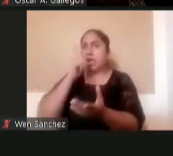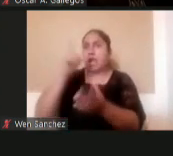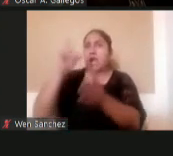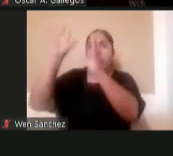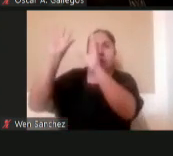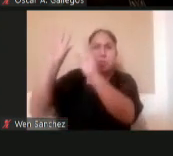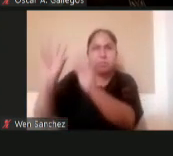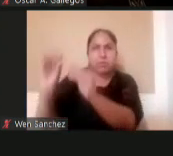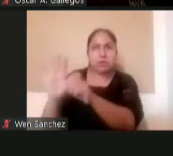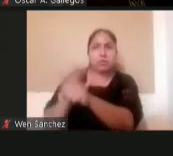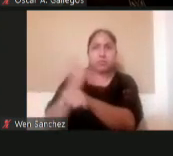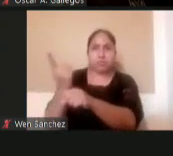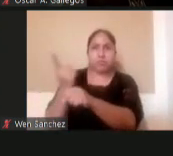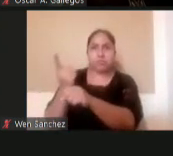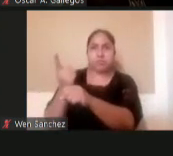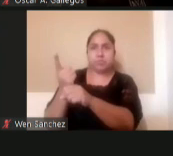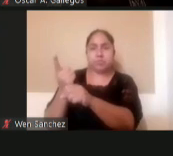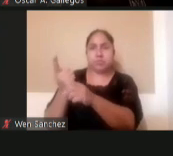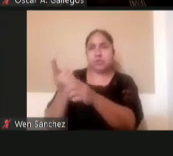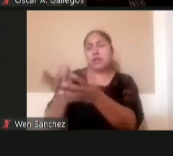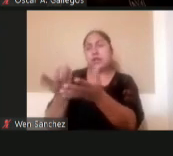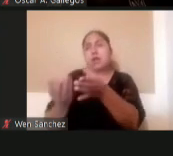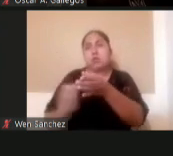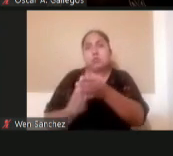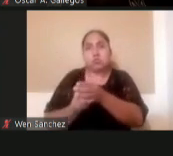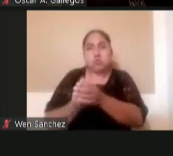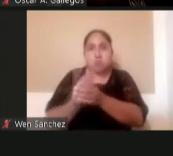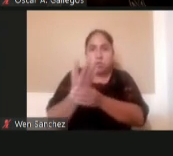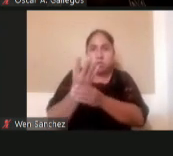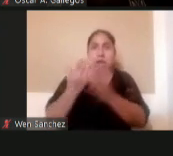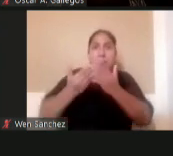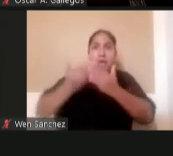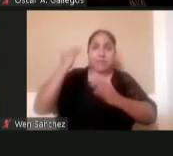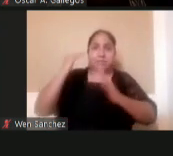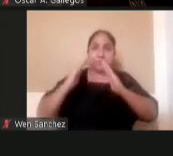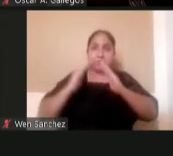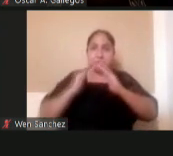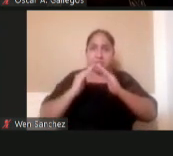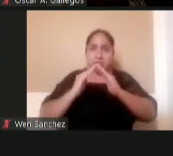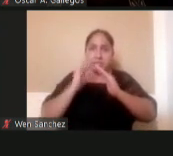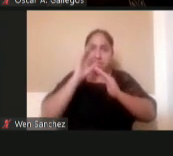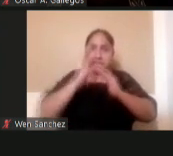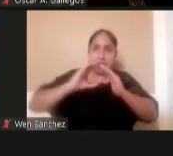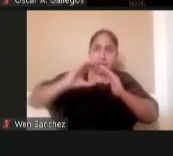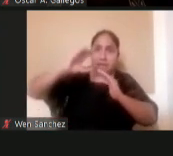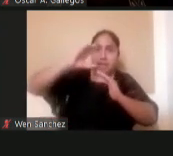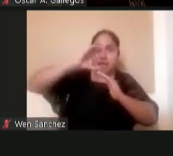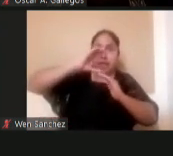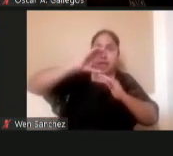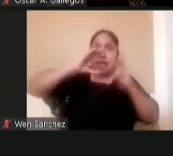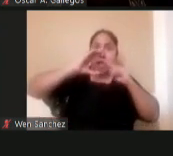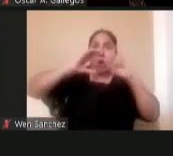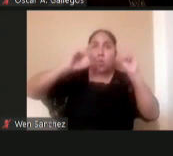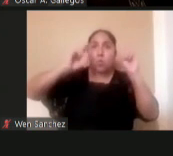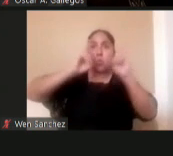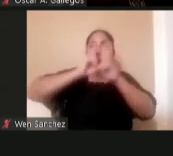importante de veras esta recolección de ideas y de aportaciones. Nada más quiero solicitarle, señor